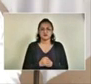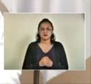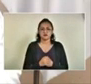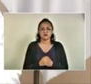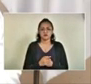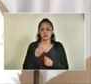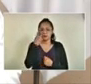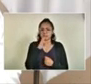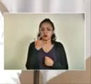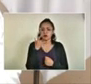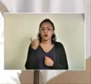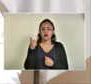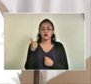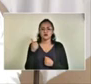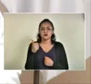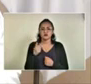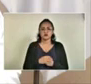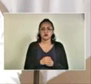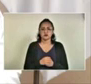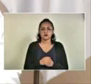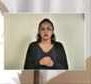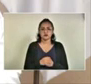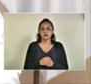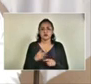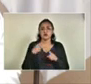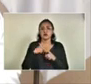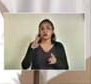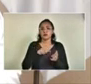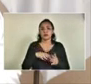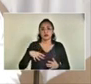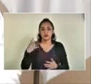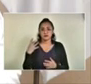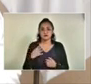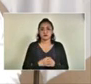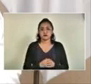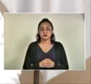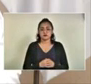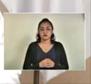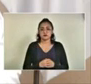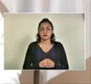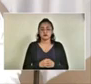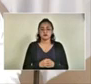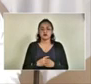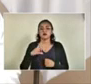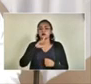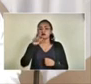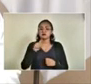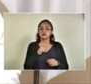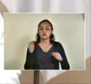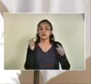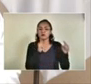para julio y agosto de 2014 se discutió